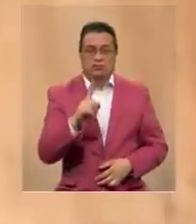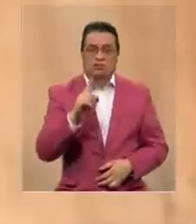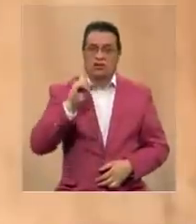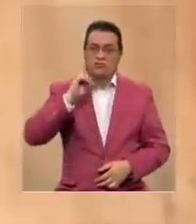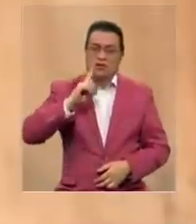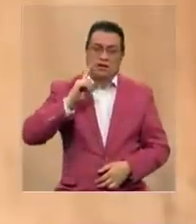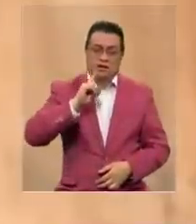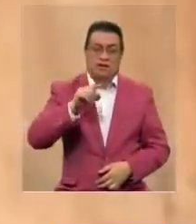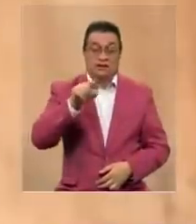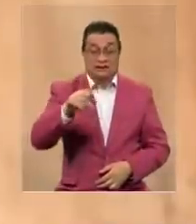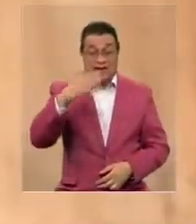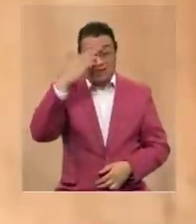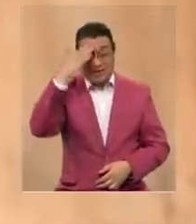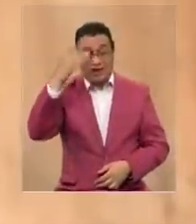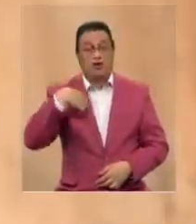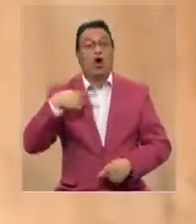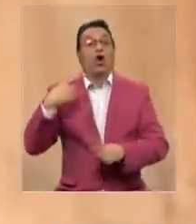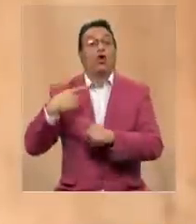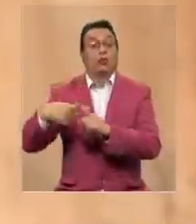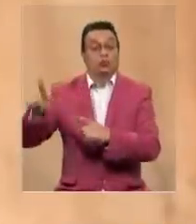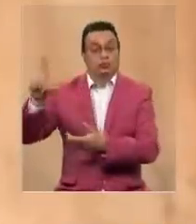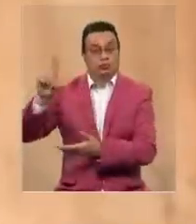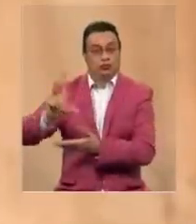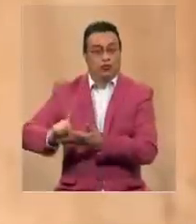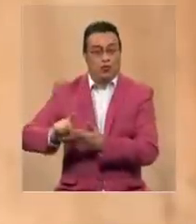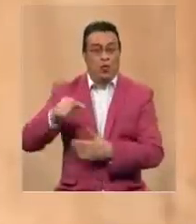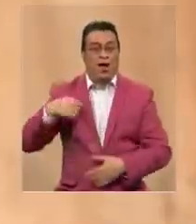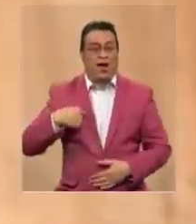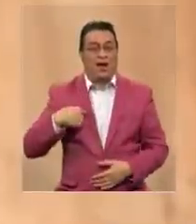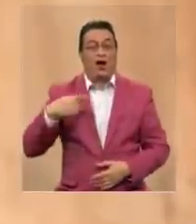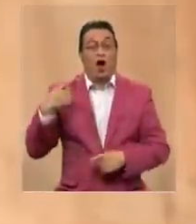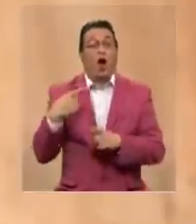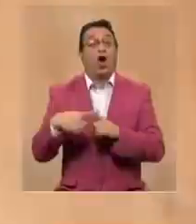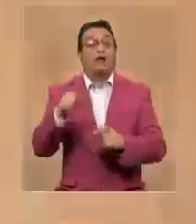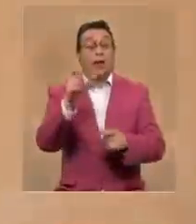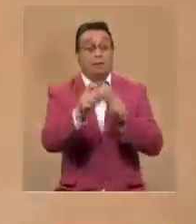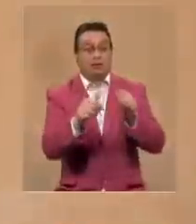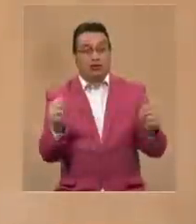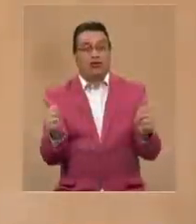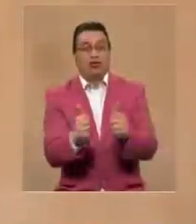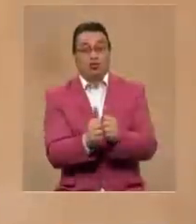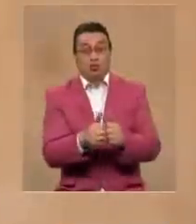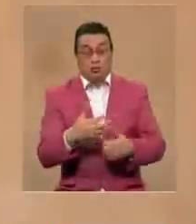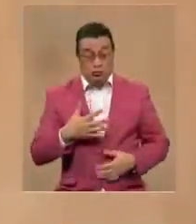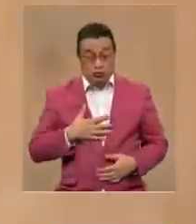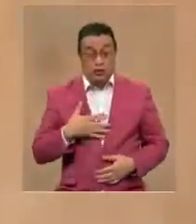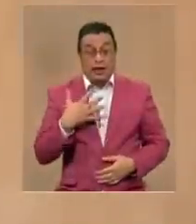porque ese día yo estaba en otro lugar y yo estaba con otras personas y